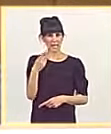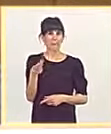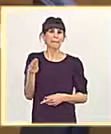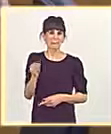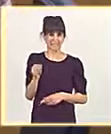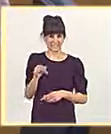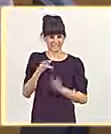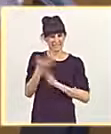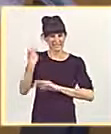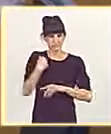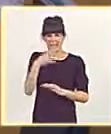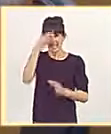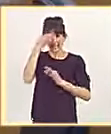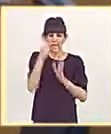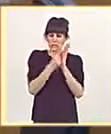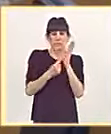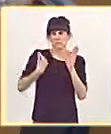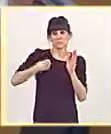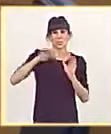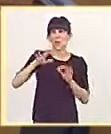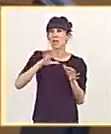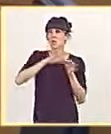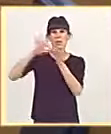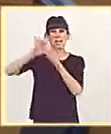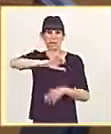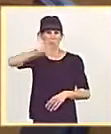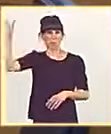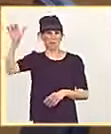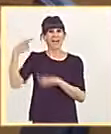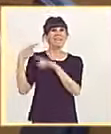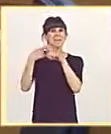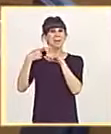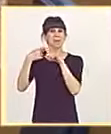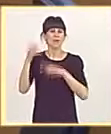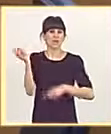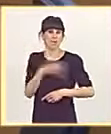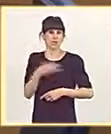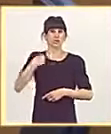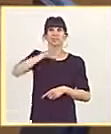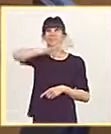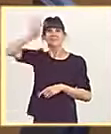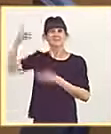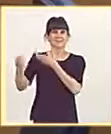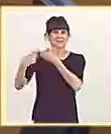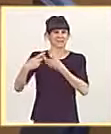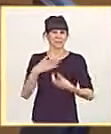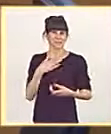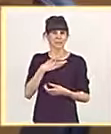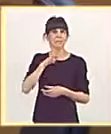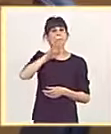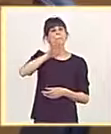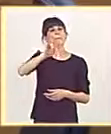la asignación? Los mismos que ha determinado la Unión Europea para el reparto de los fondos entre los Estados miembros. Caída del